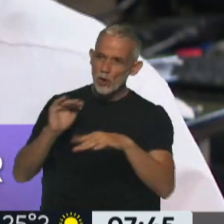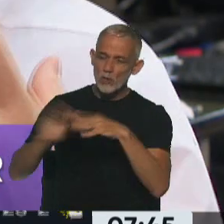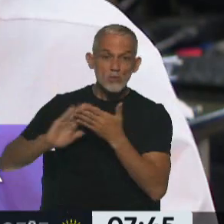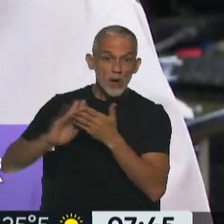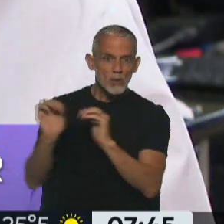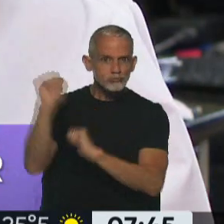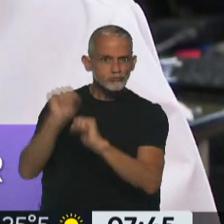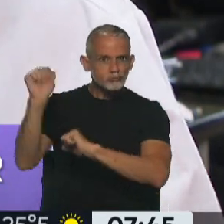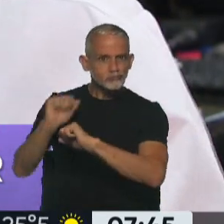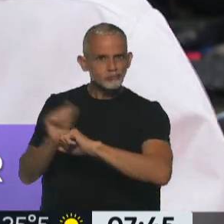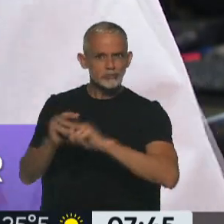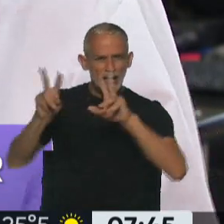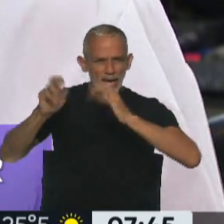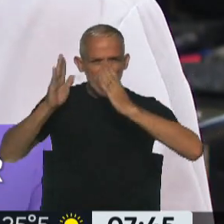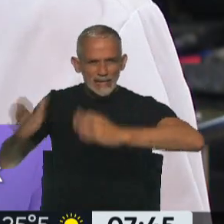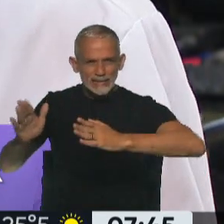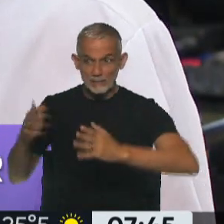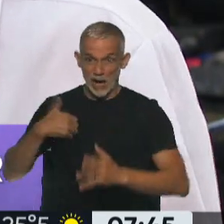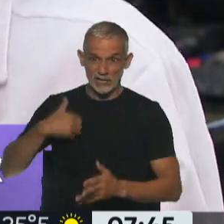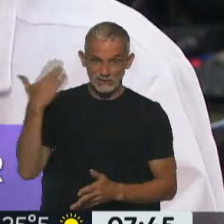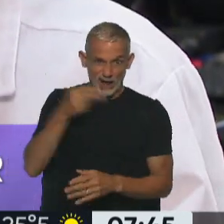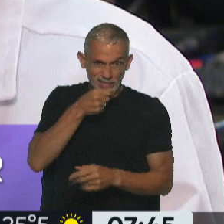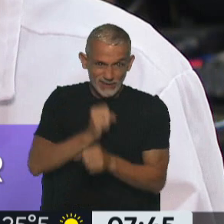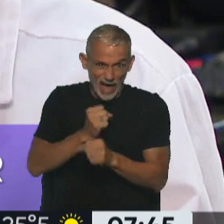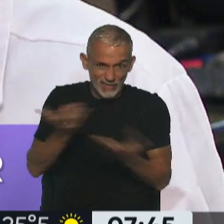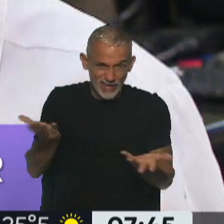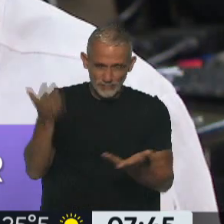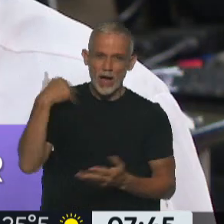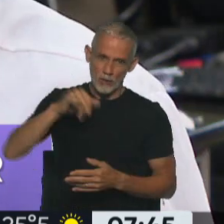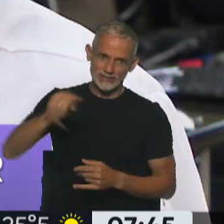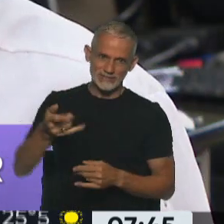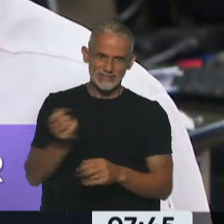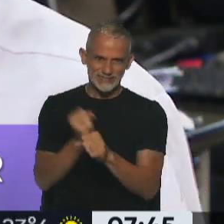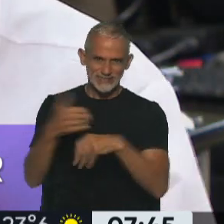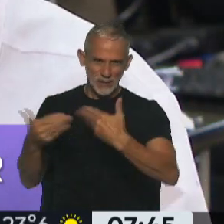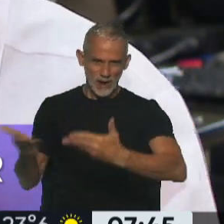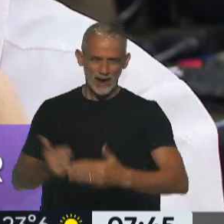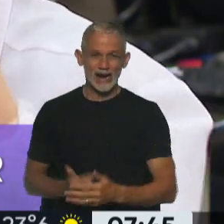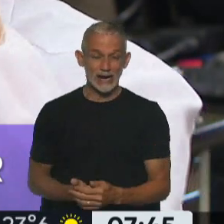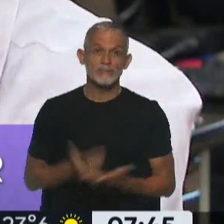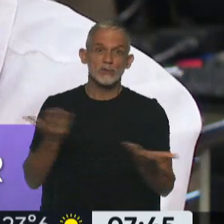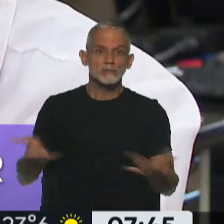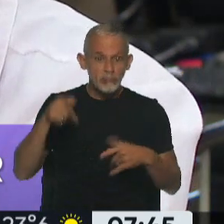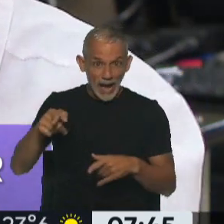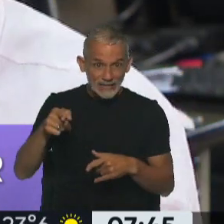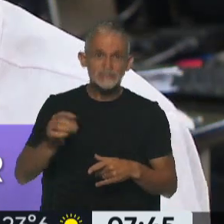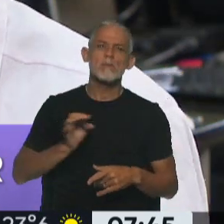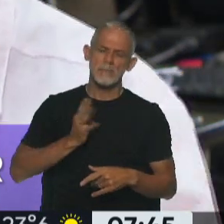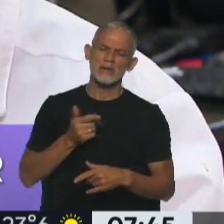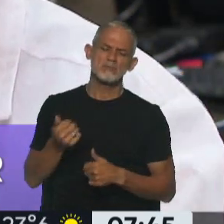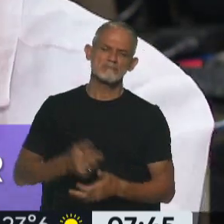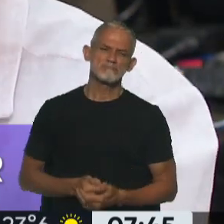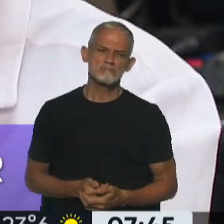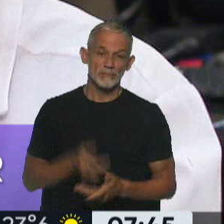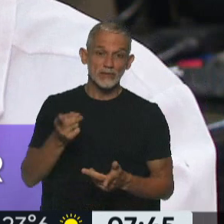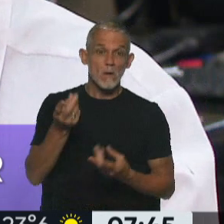en Argentina que estemos trabajando en un tema en el que Argentina no trabajaba tan activamente antes eh es gran parte de lo que se premia y